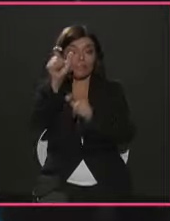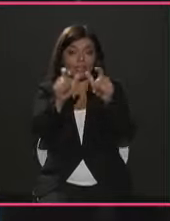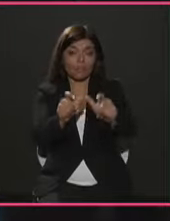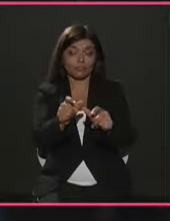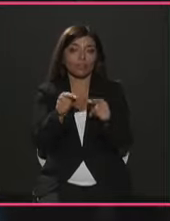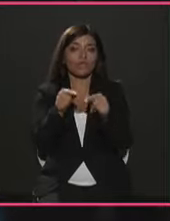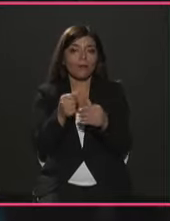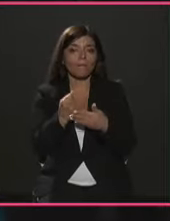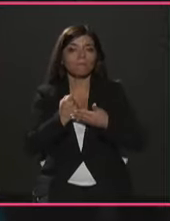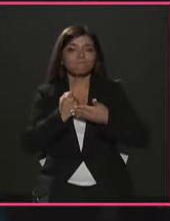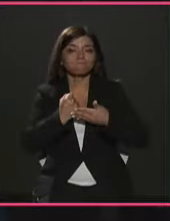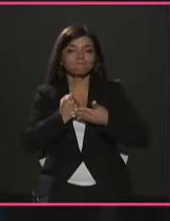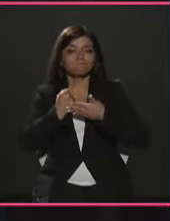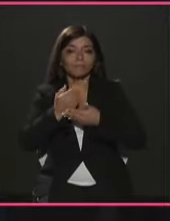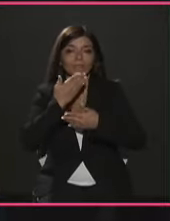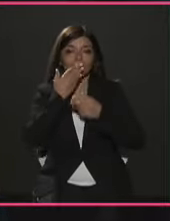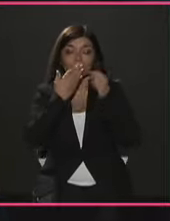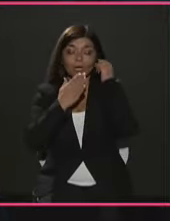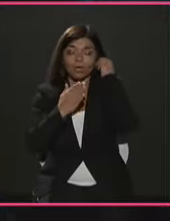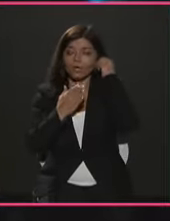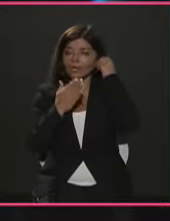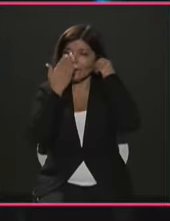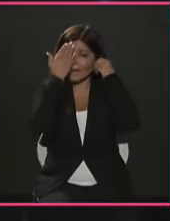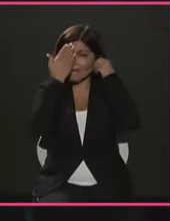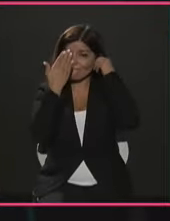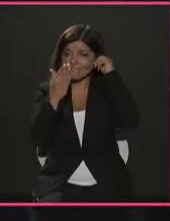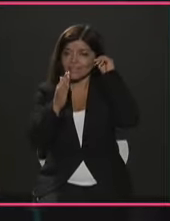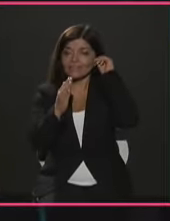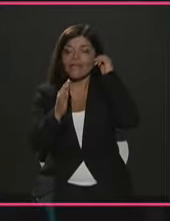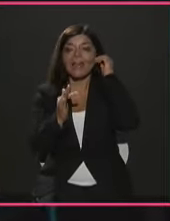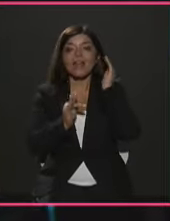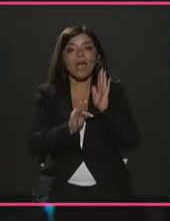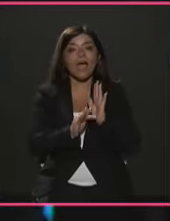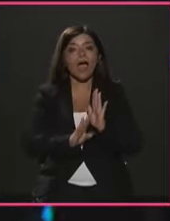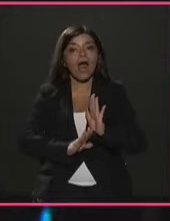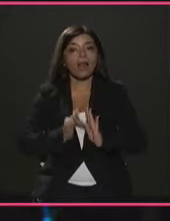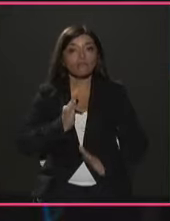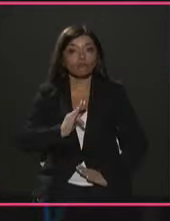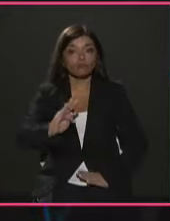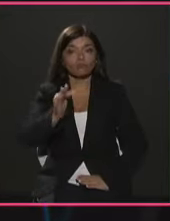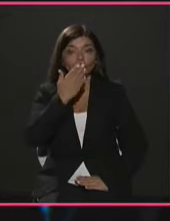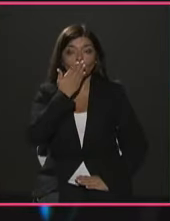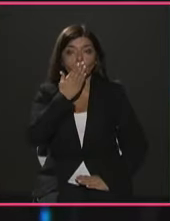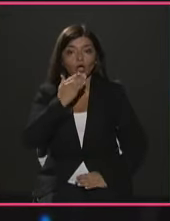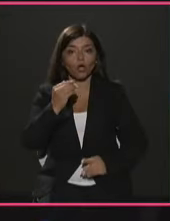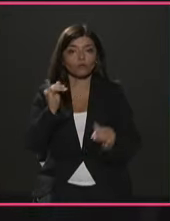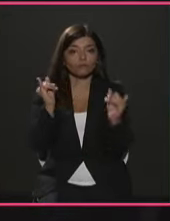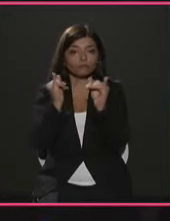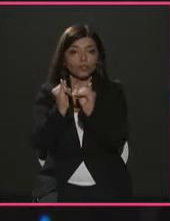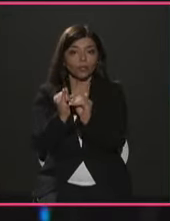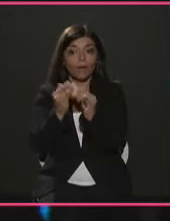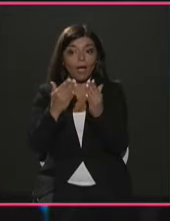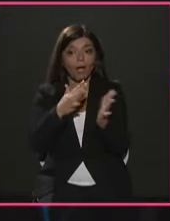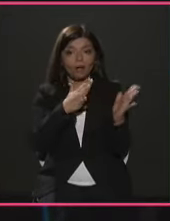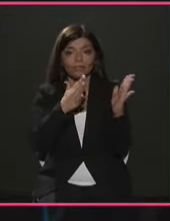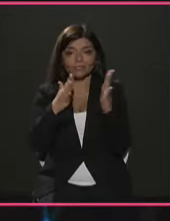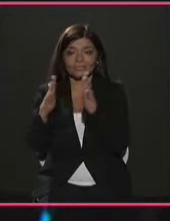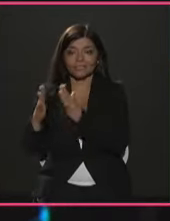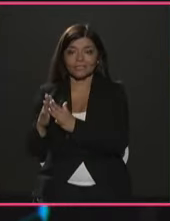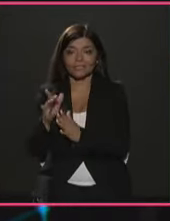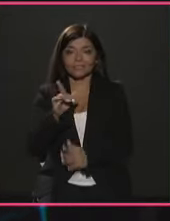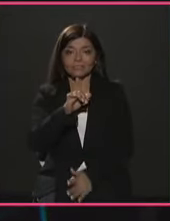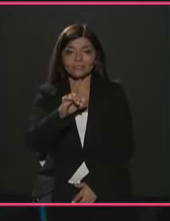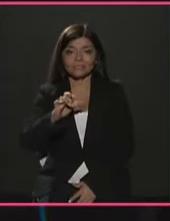pueden mejorar O enfrentar el futuro de una mejor manera vamos a recibir Con un fuerte aplauso a